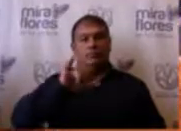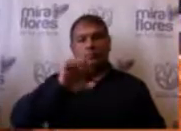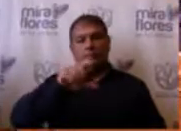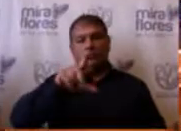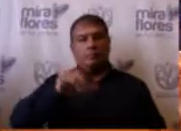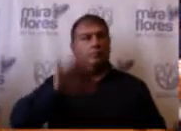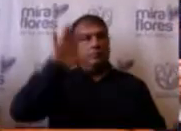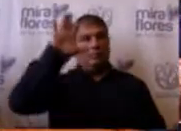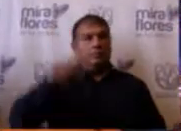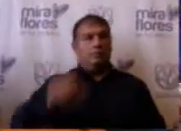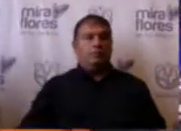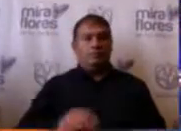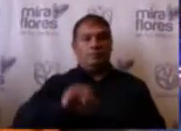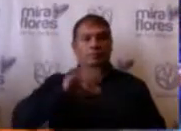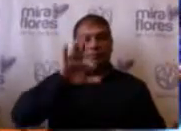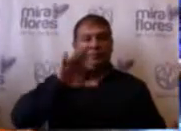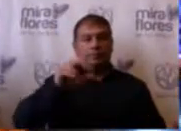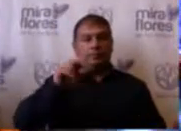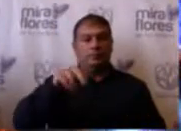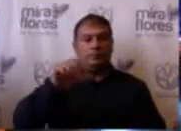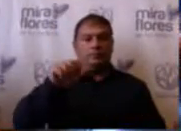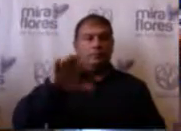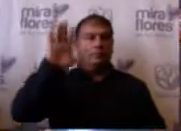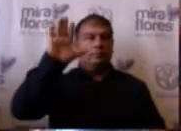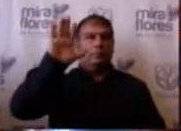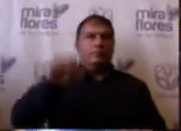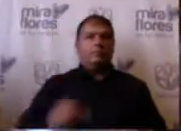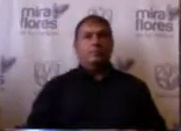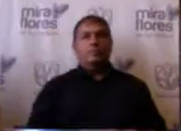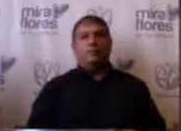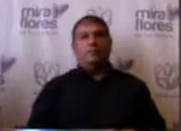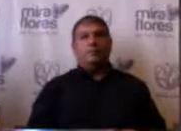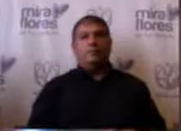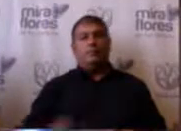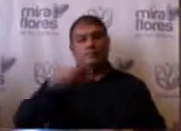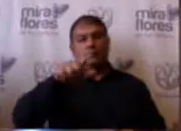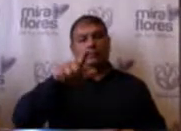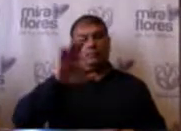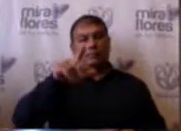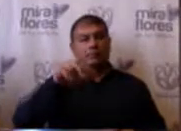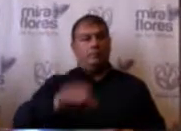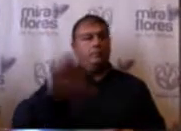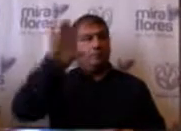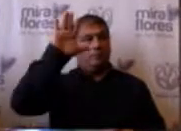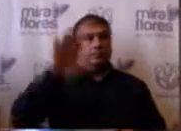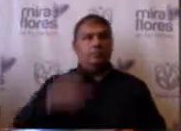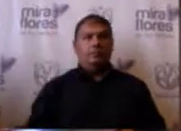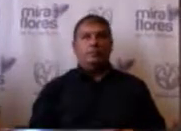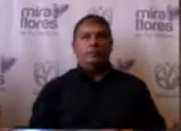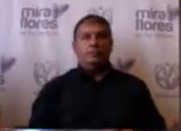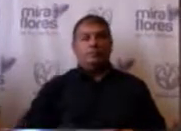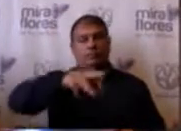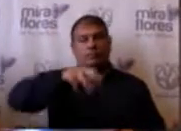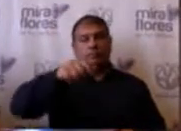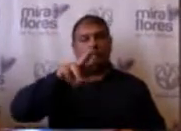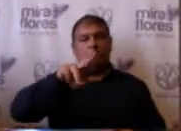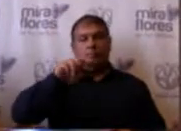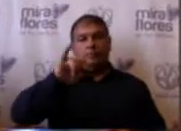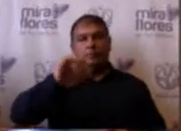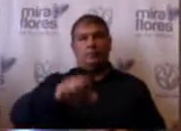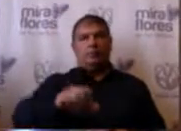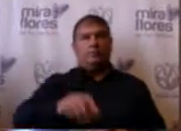víctor señora franca rey camino señor alfredo li gabriel señor martín bustamante